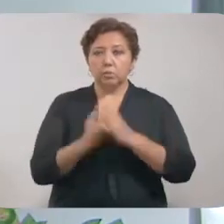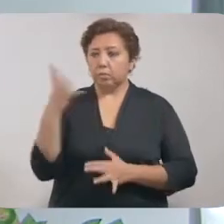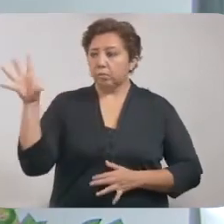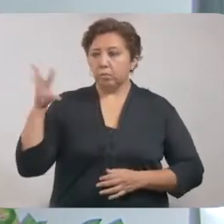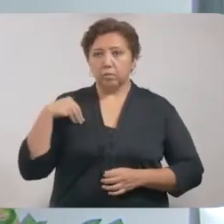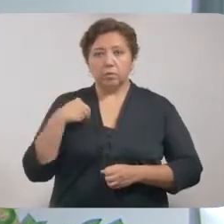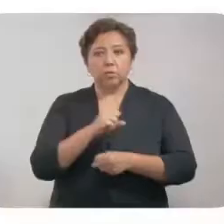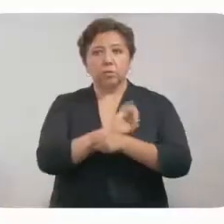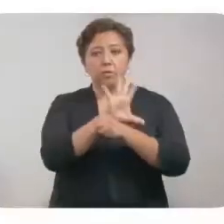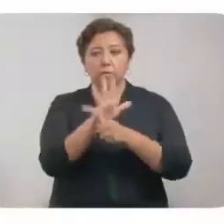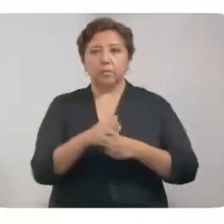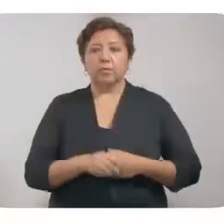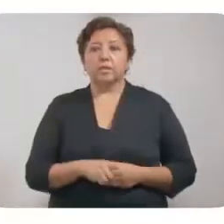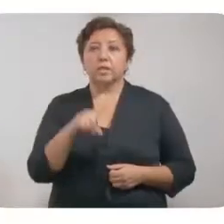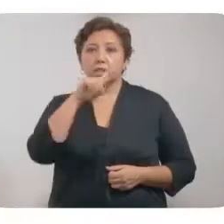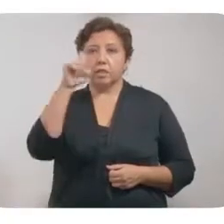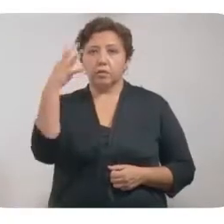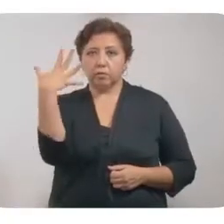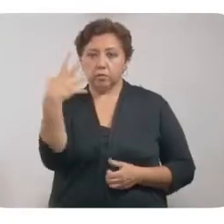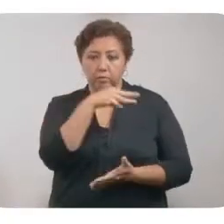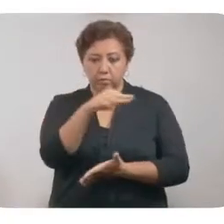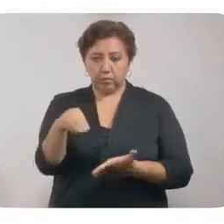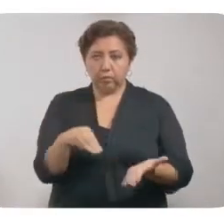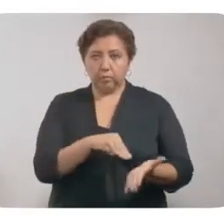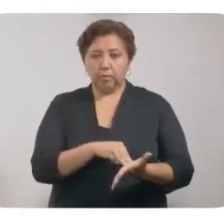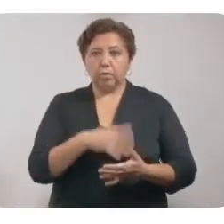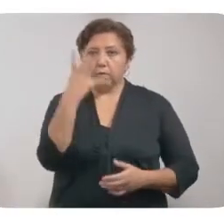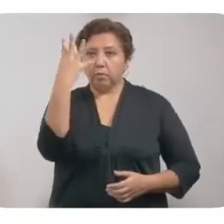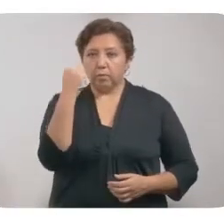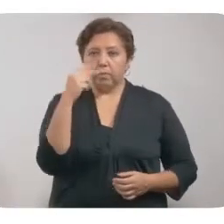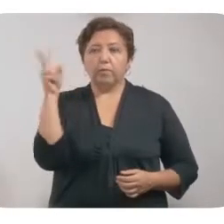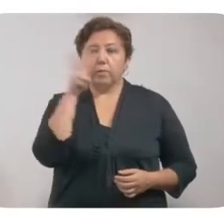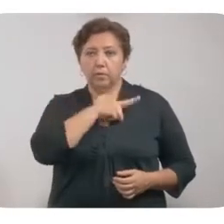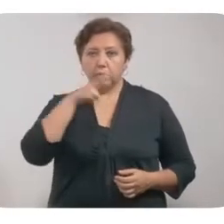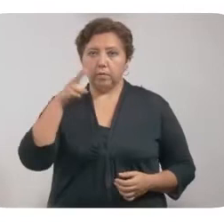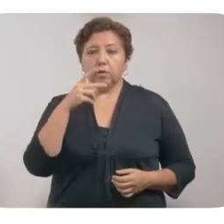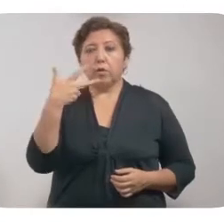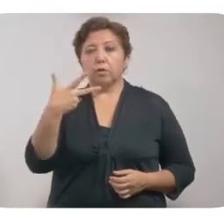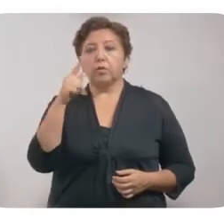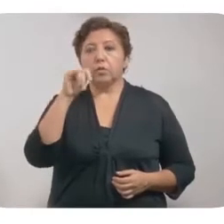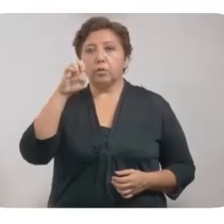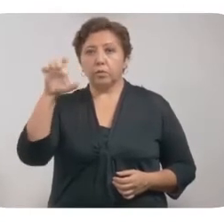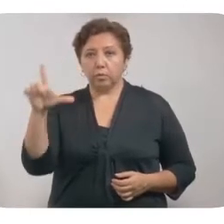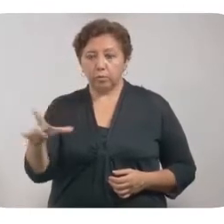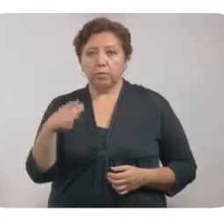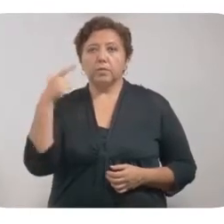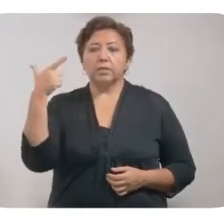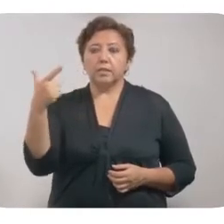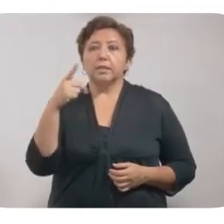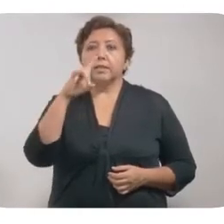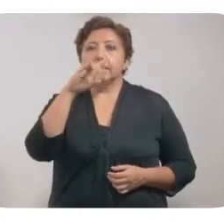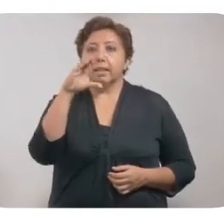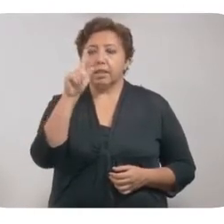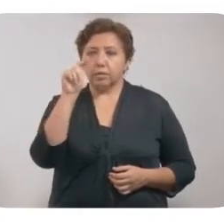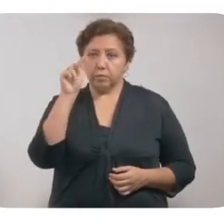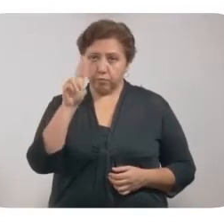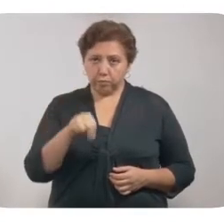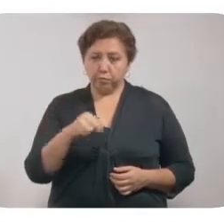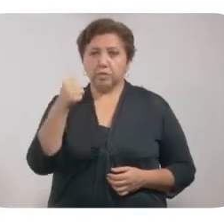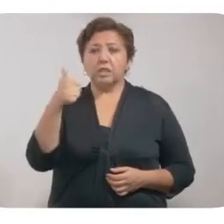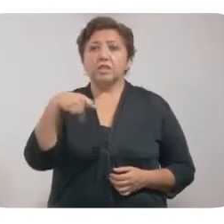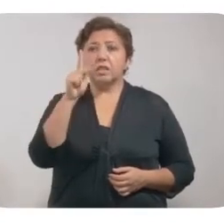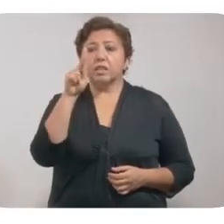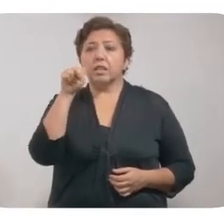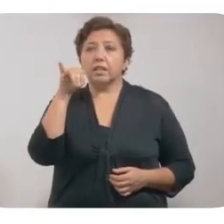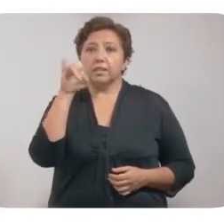contagios de coronavirus. 105 en Mérida, 9 en Valladolid, 8 en Ticul, 7 en Celestún, 6 en